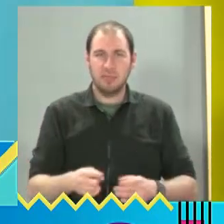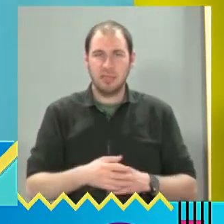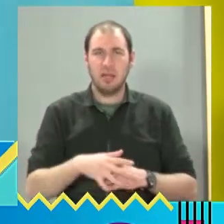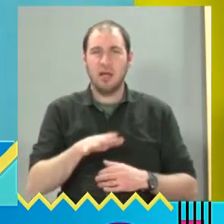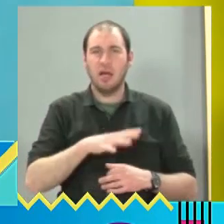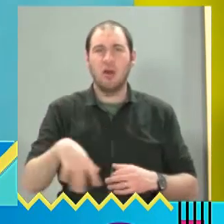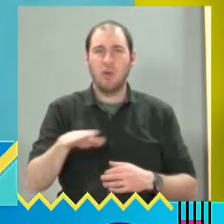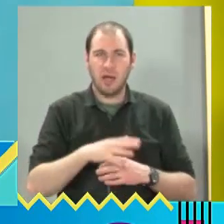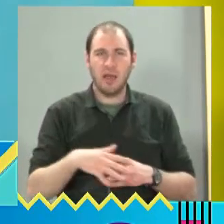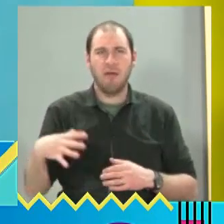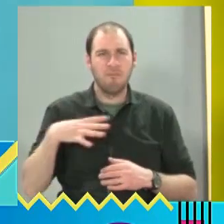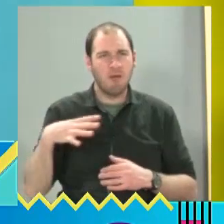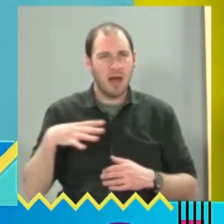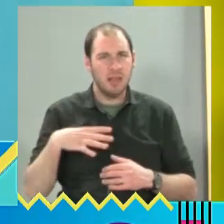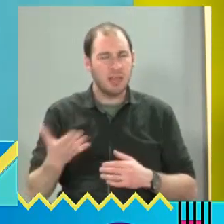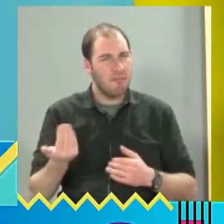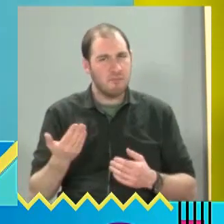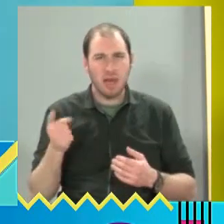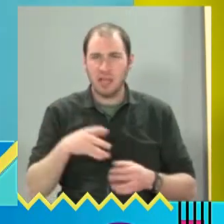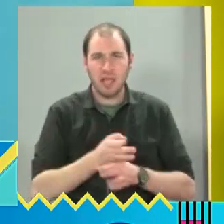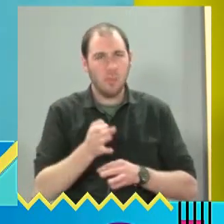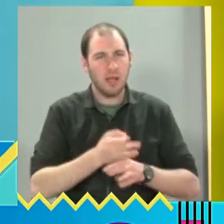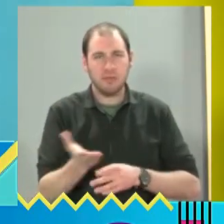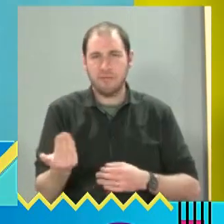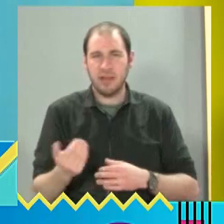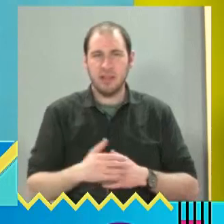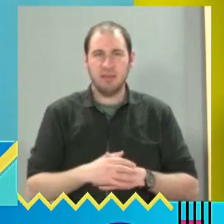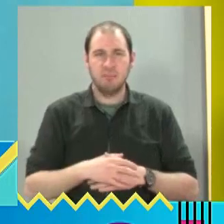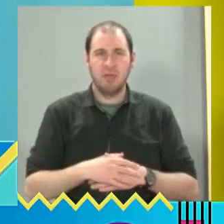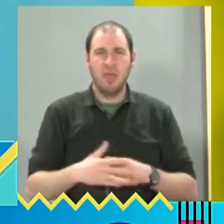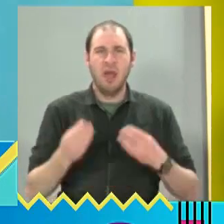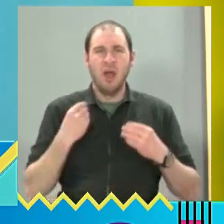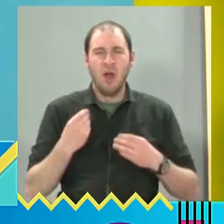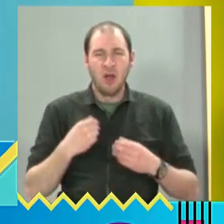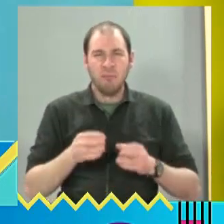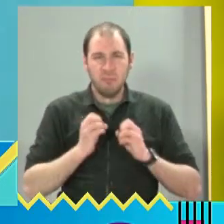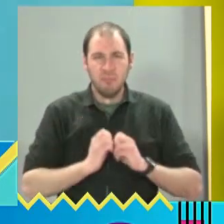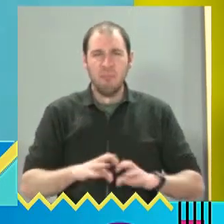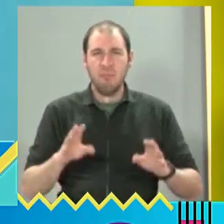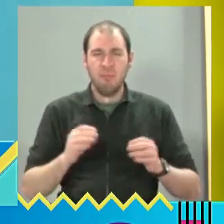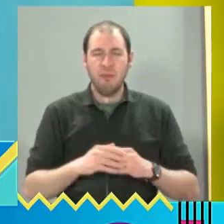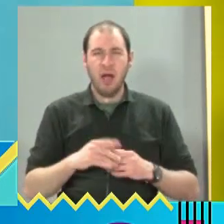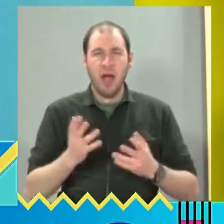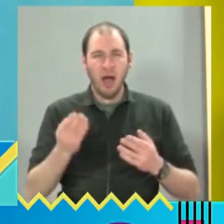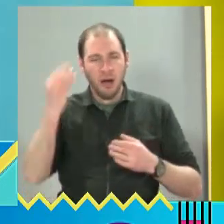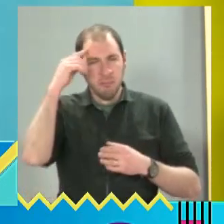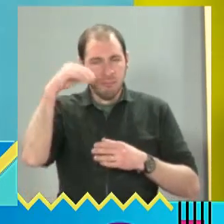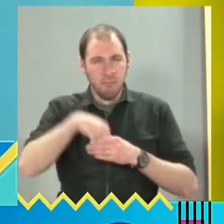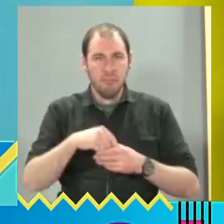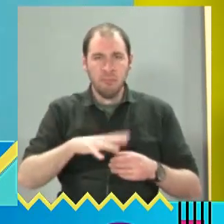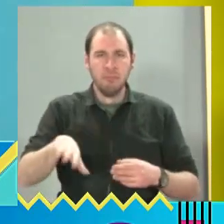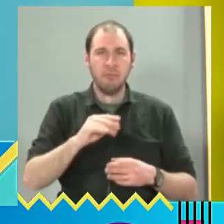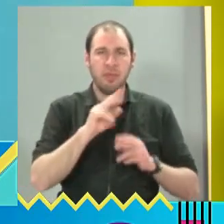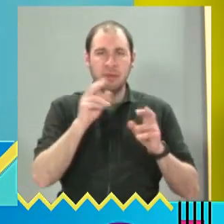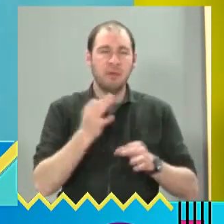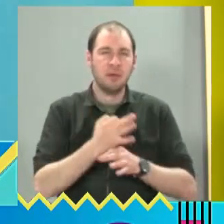lugar donde todavía falta quizás educarnos justamente en esto. ¿Cómo se lo puede empezar a meter en ese ámbito, en el